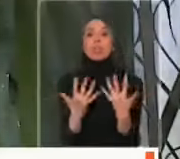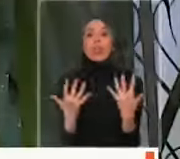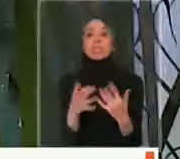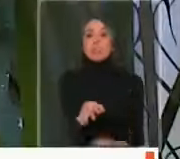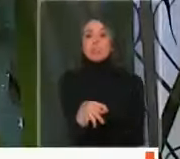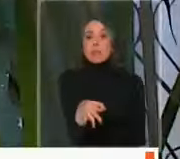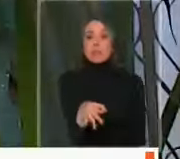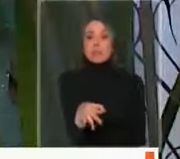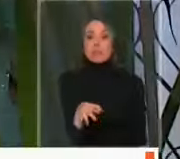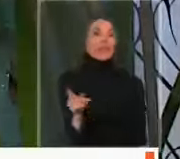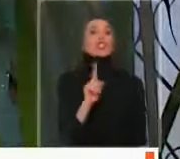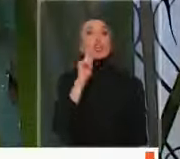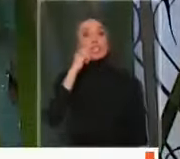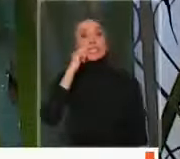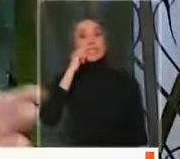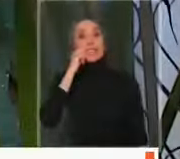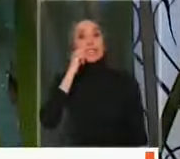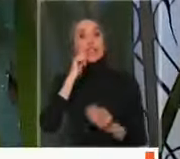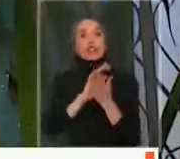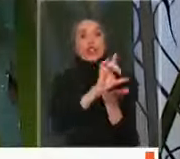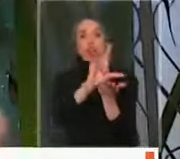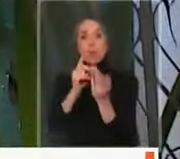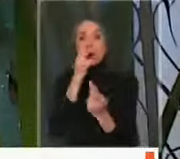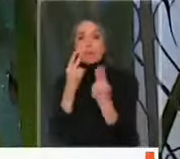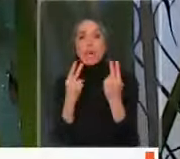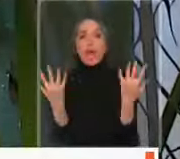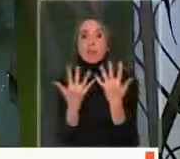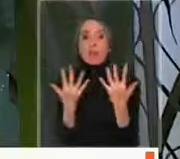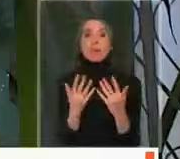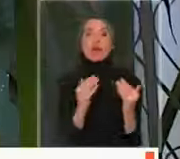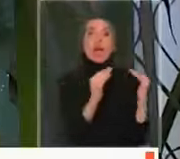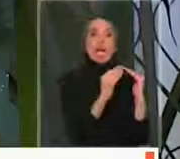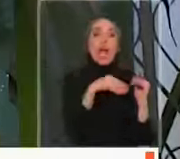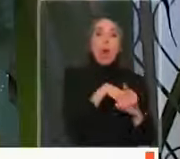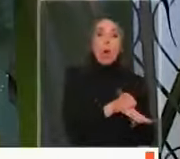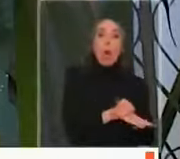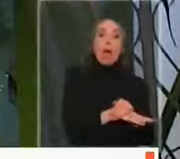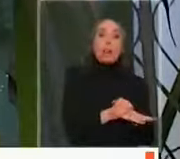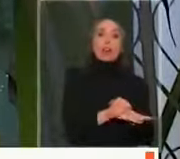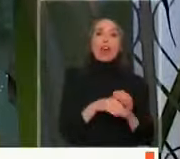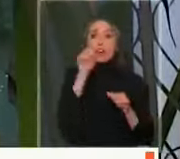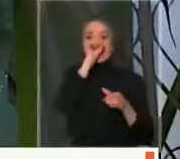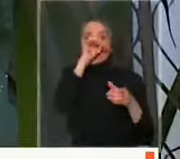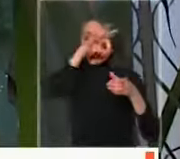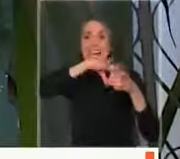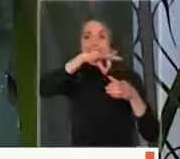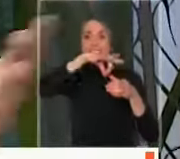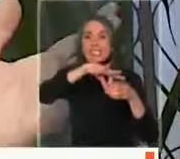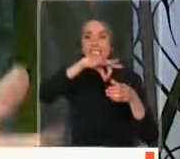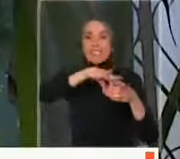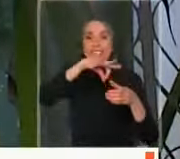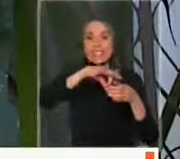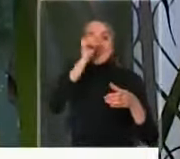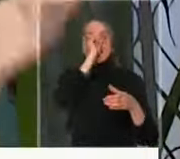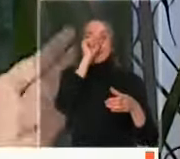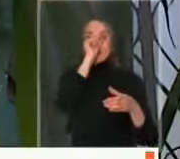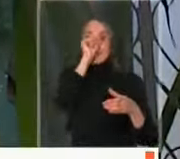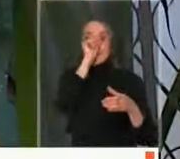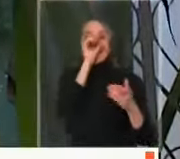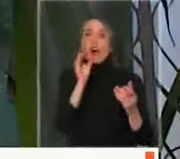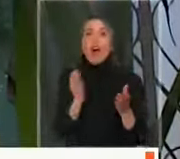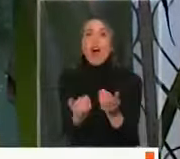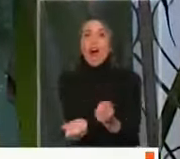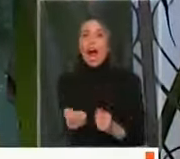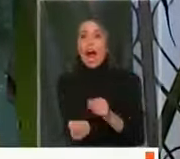pesos. Eso no significa que esté en todas partes visible, porque puede estar en las casas guardadas, en los chanchitos, por ahí, en algún